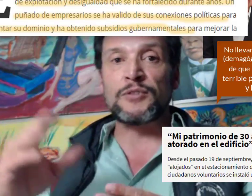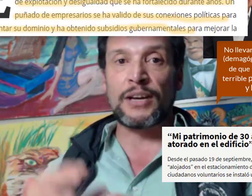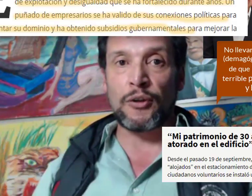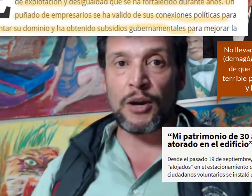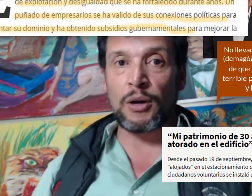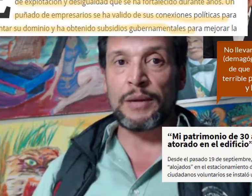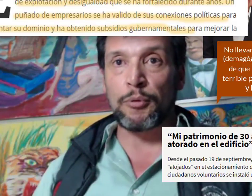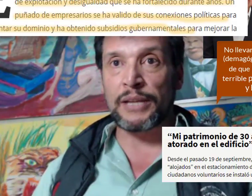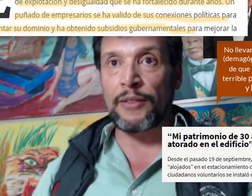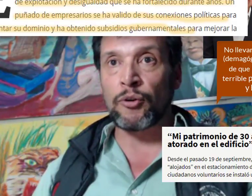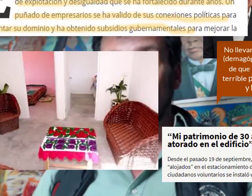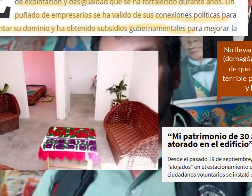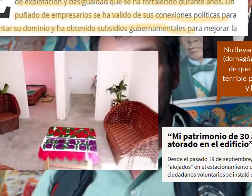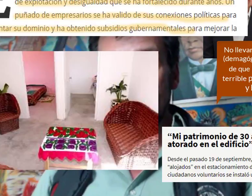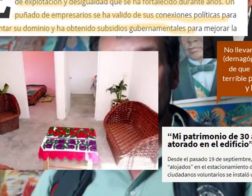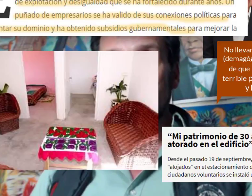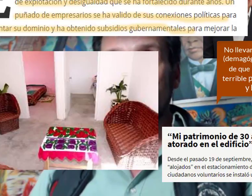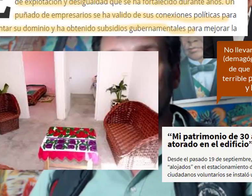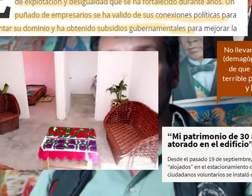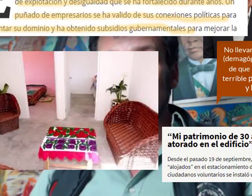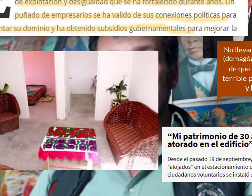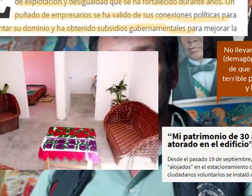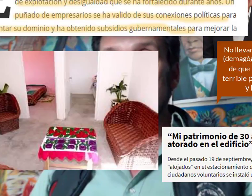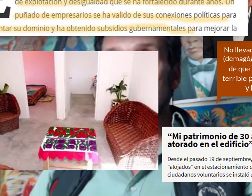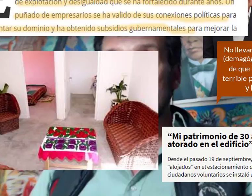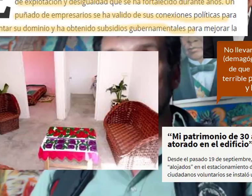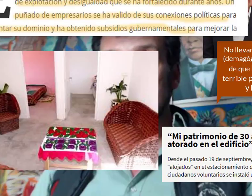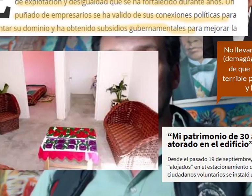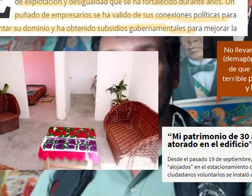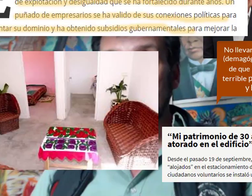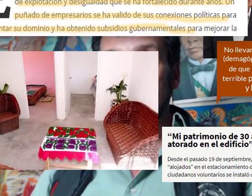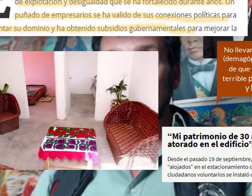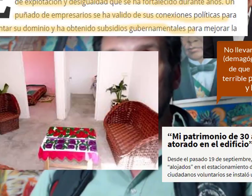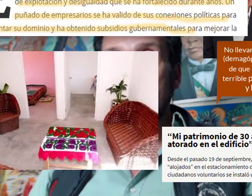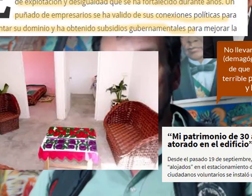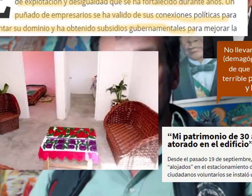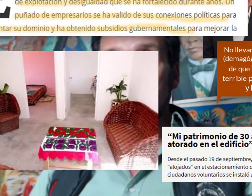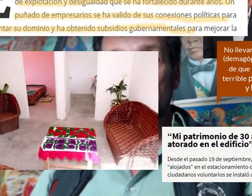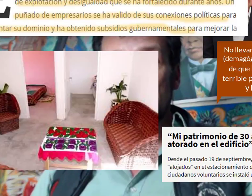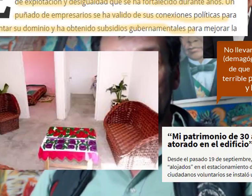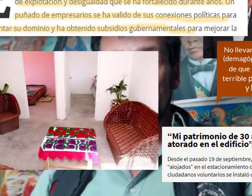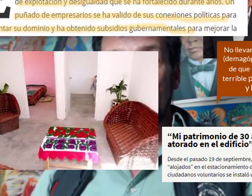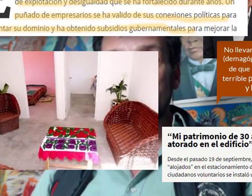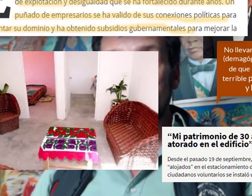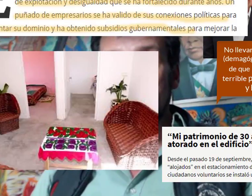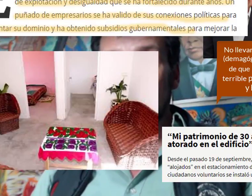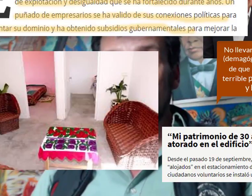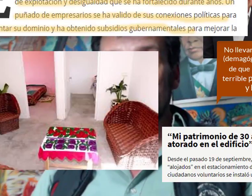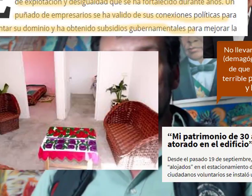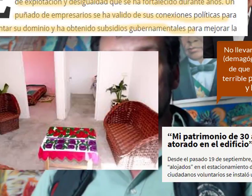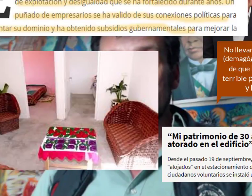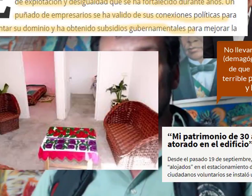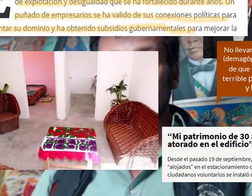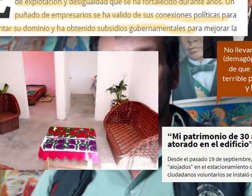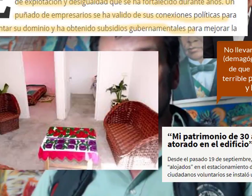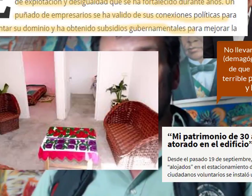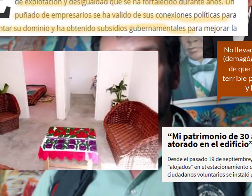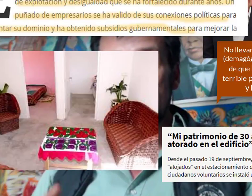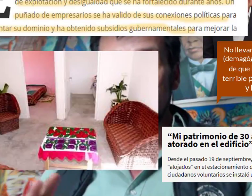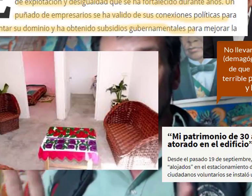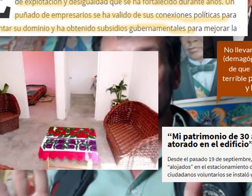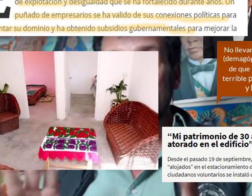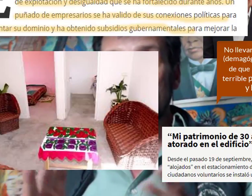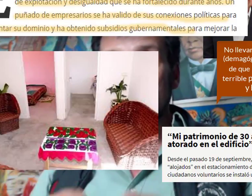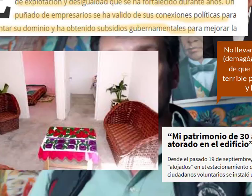y así como se lo dijo el diputado Noroña, entonces va a ser magnánimo, a ver, que se meta a vivir a una de esas